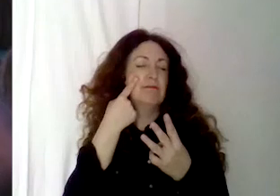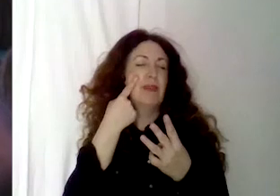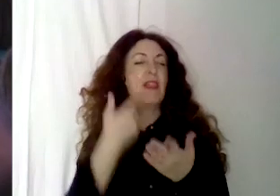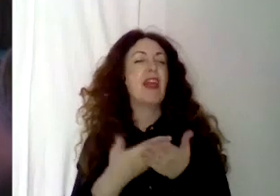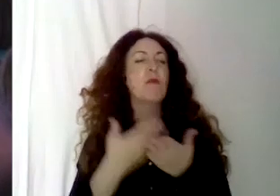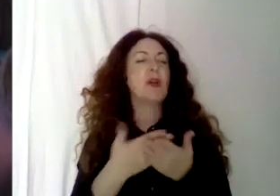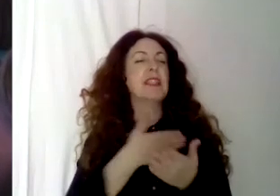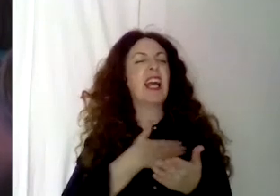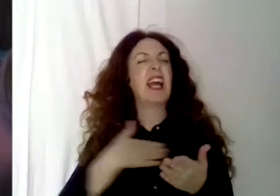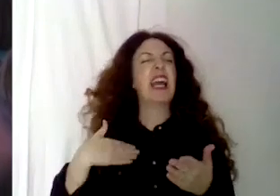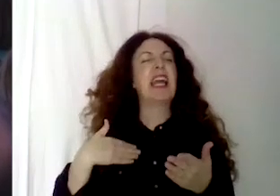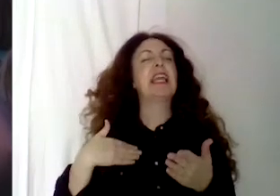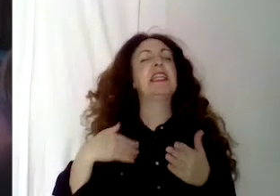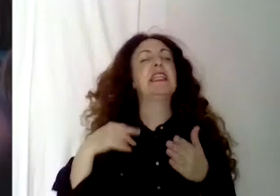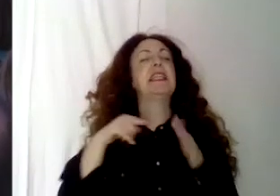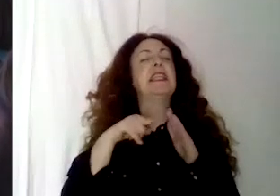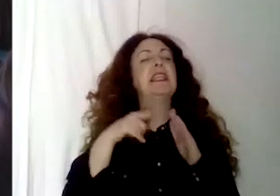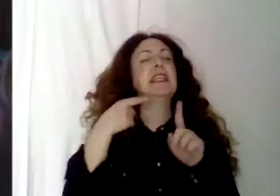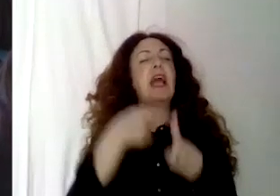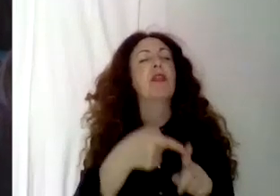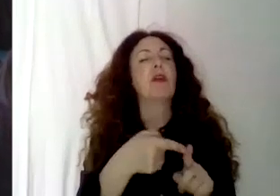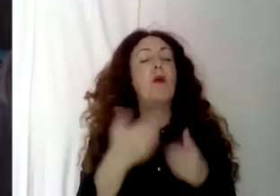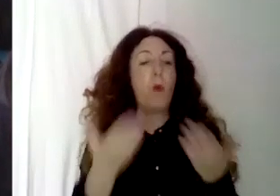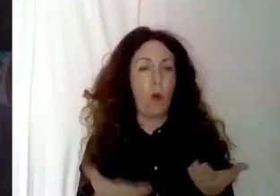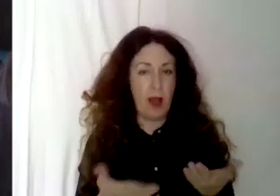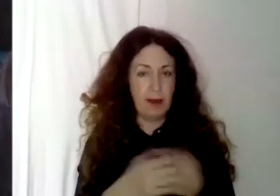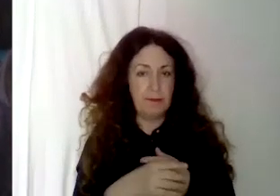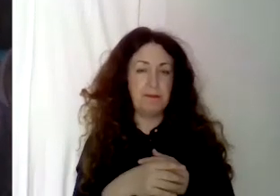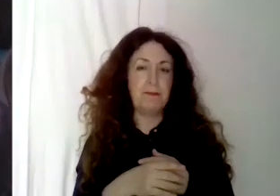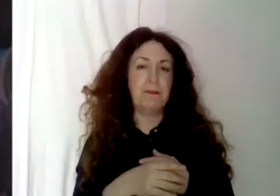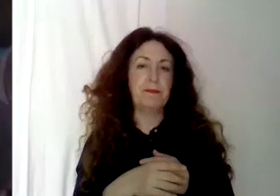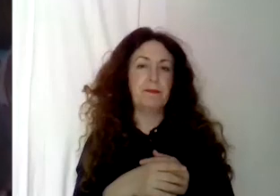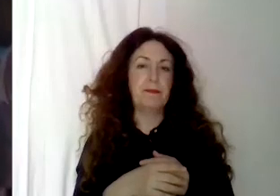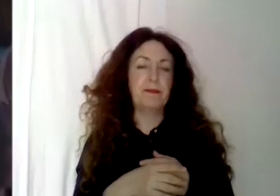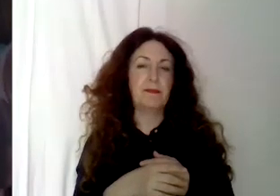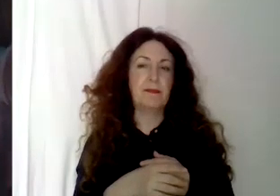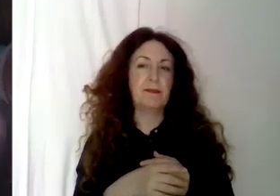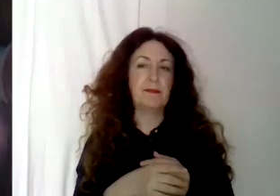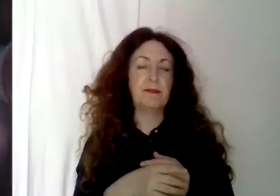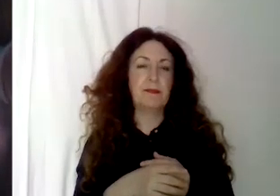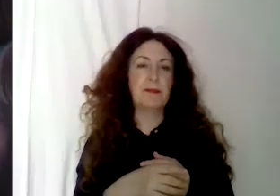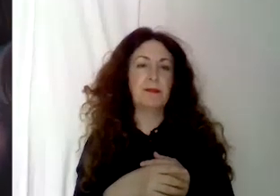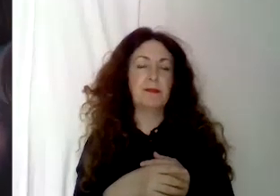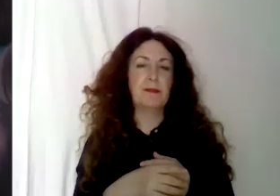que están en el subtexto, pero al mismo tiempo que lo marca